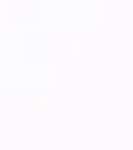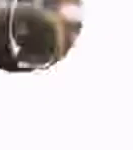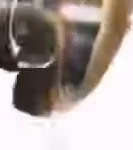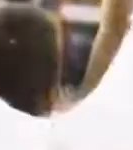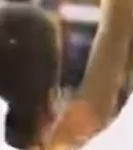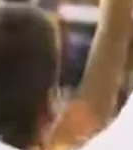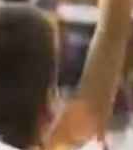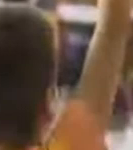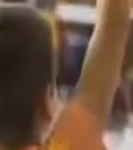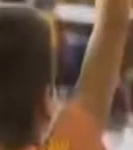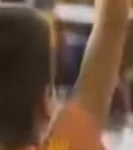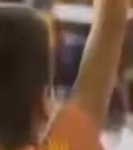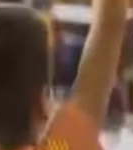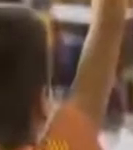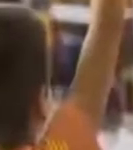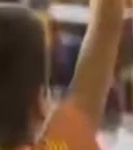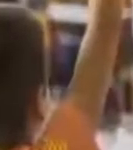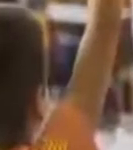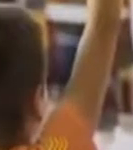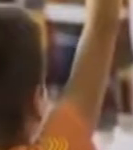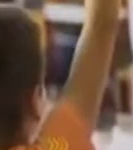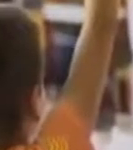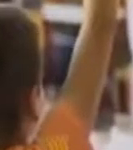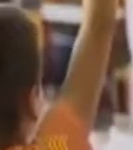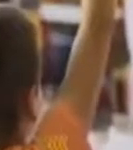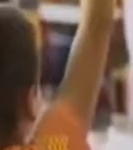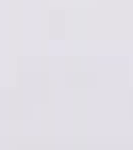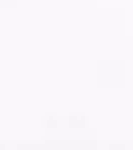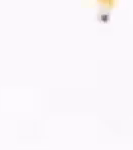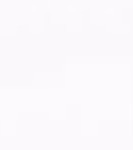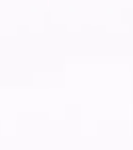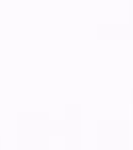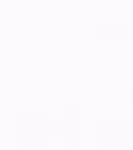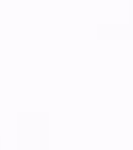A continuación, Comunicación y Lenguaje, cuarto primaria.